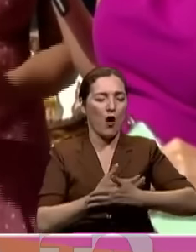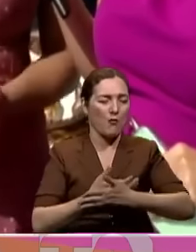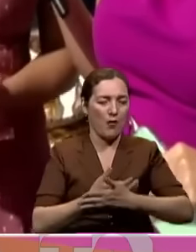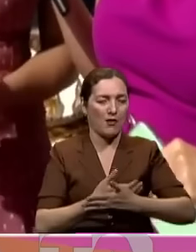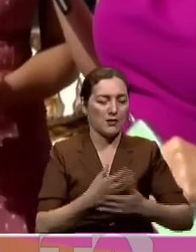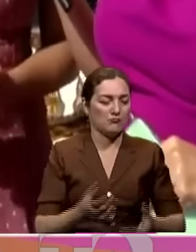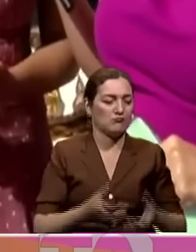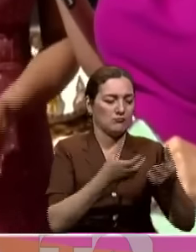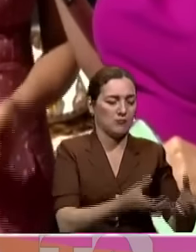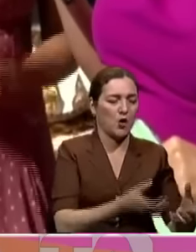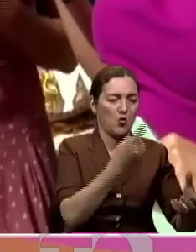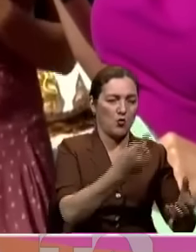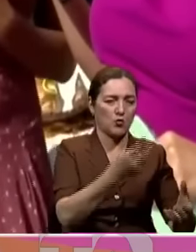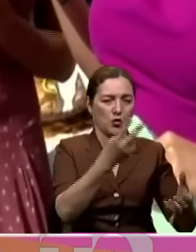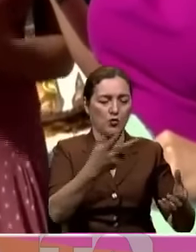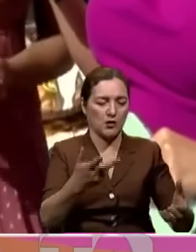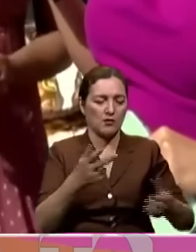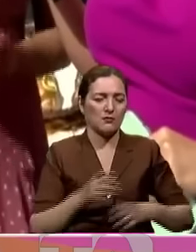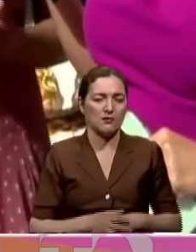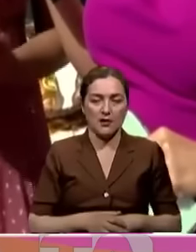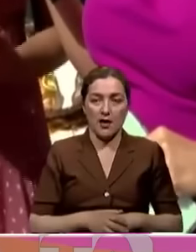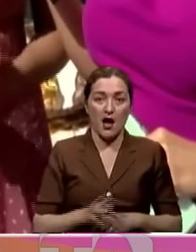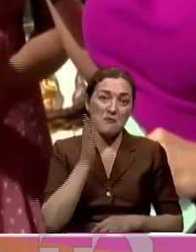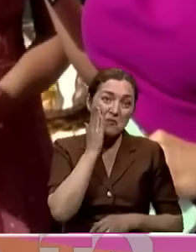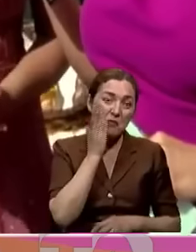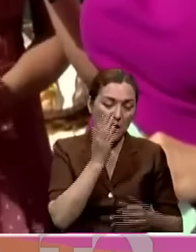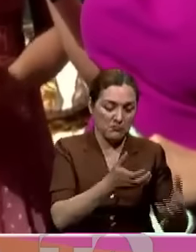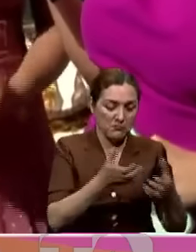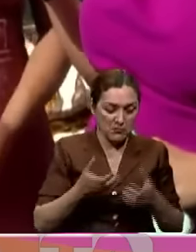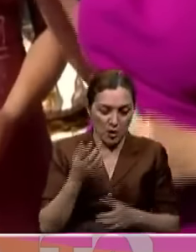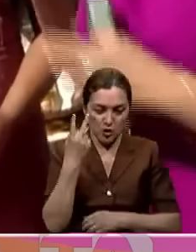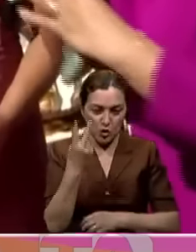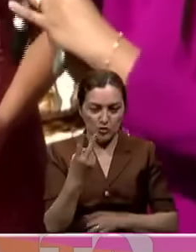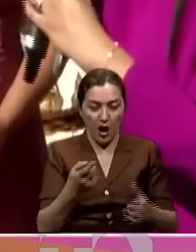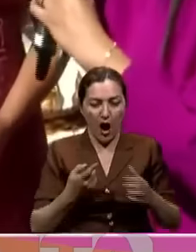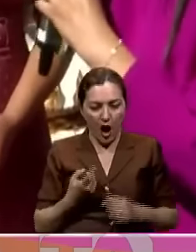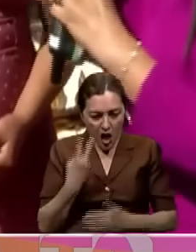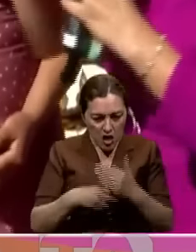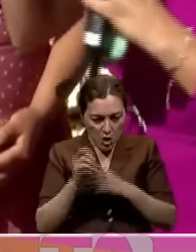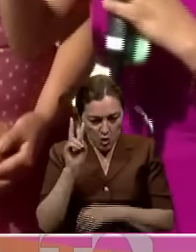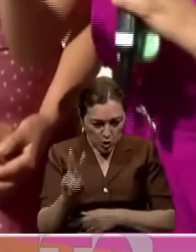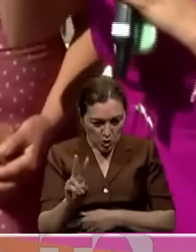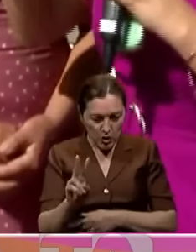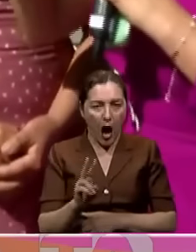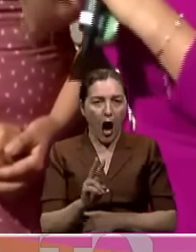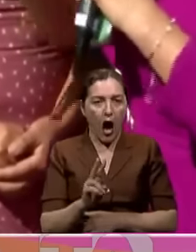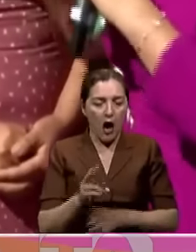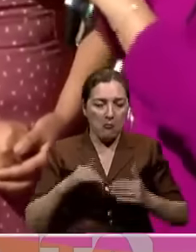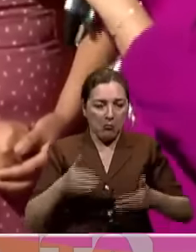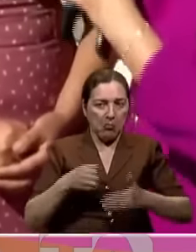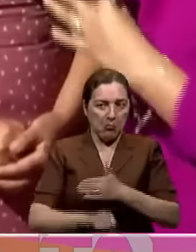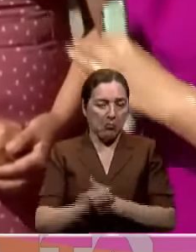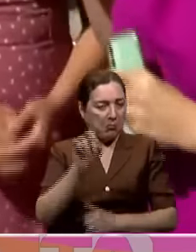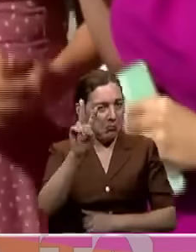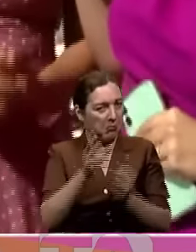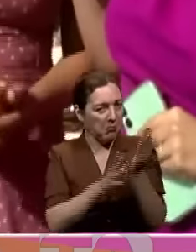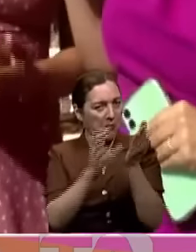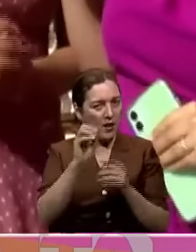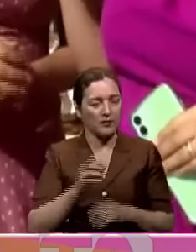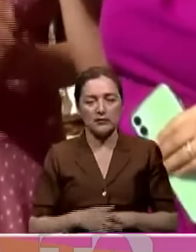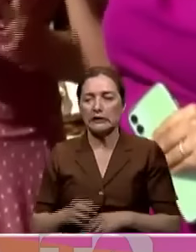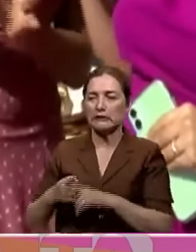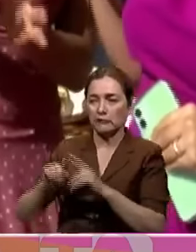que la ahijada iba a tener. A mi mamá le dieron dos y hoy somos dos hermanos. Por eso ustedes hicieron también con distintos roles.